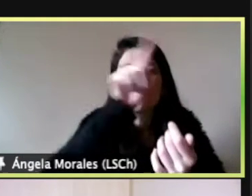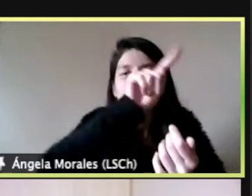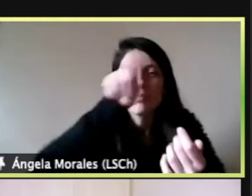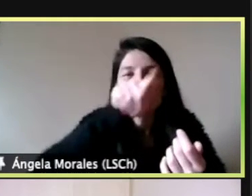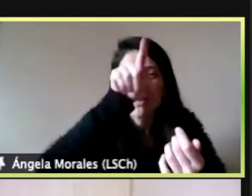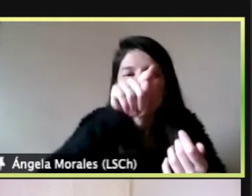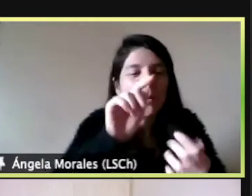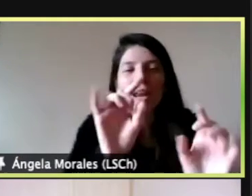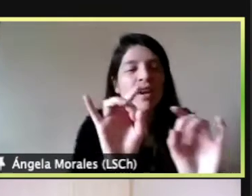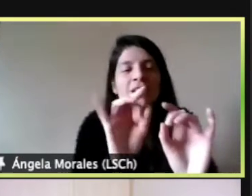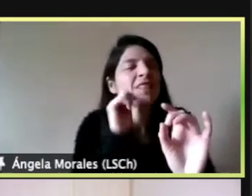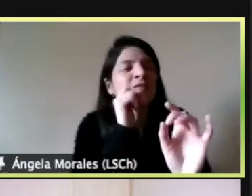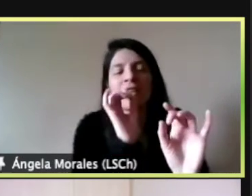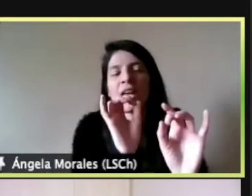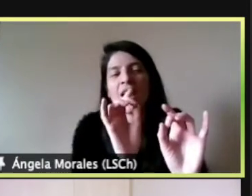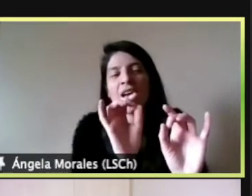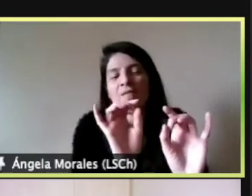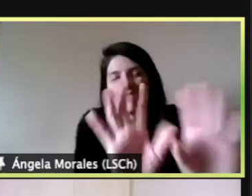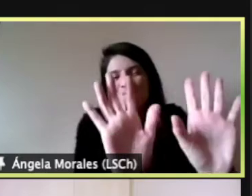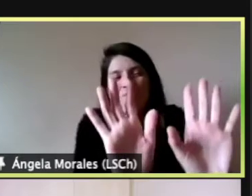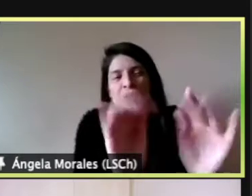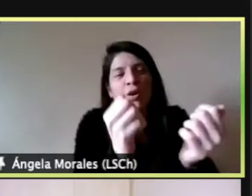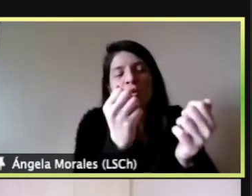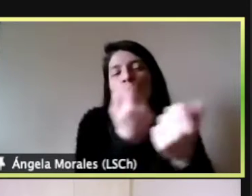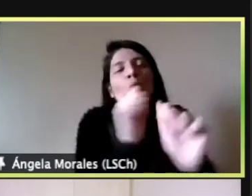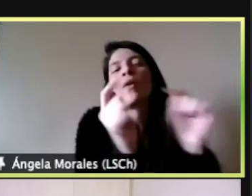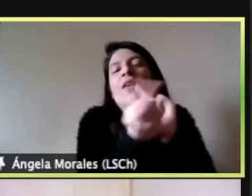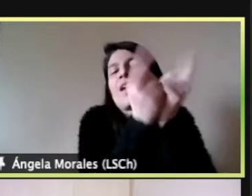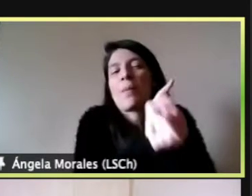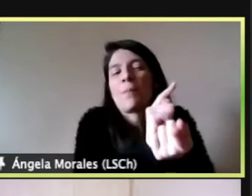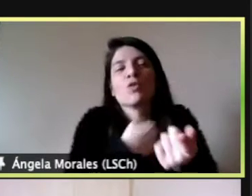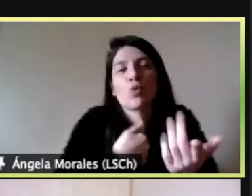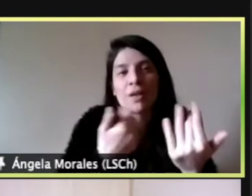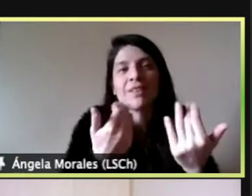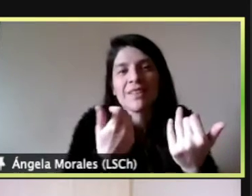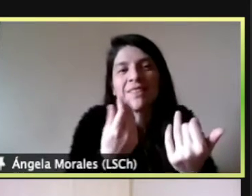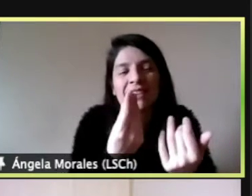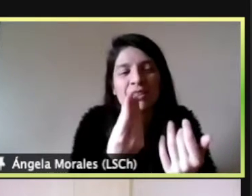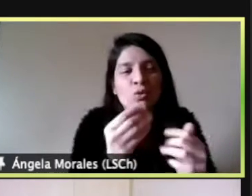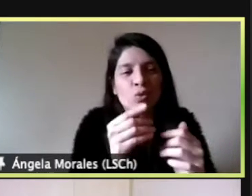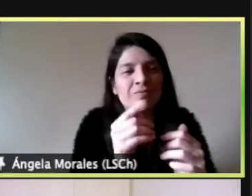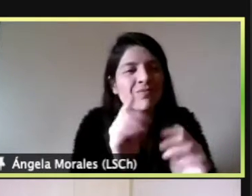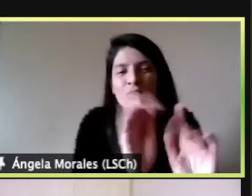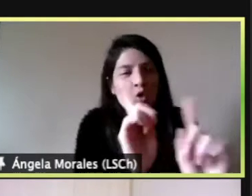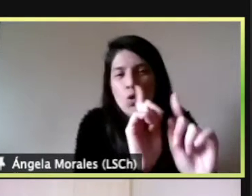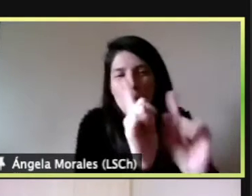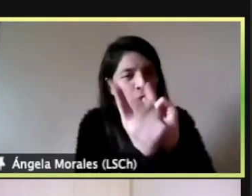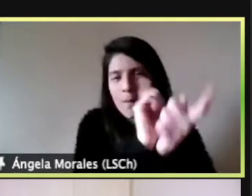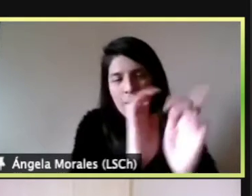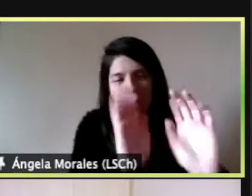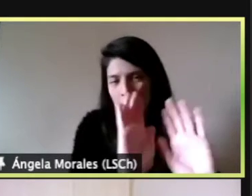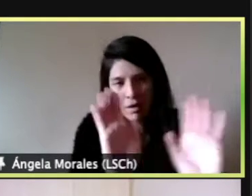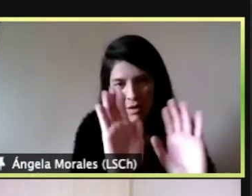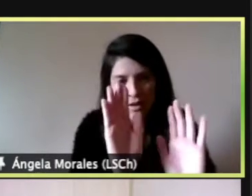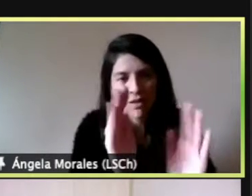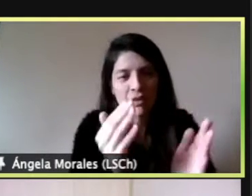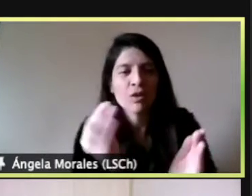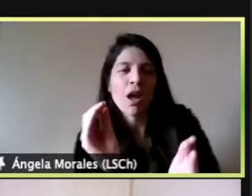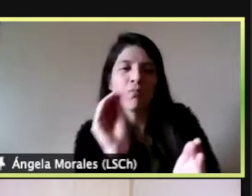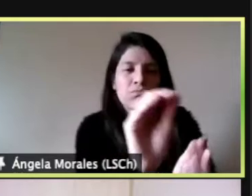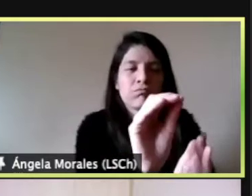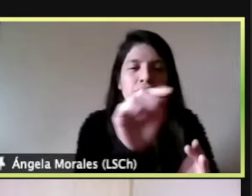Entonces lo voy a dejar acá para que no se mueva ninguno de ellos. Una vez que están todos estáticos, yo puedo